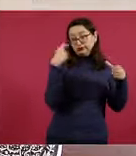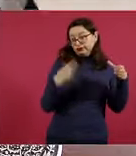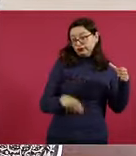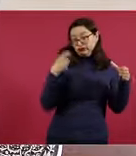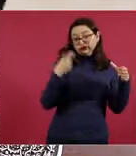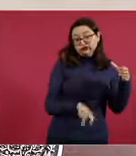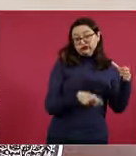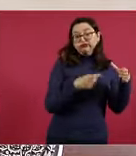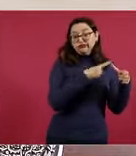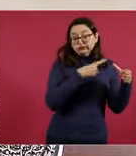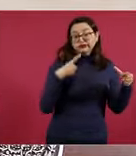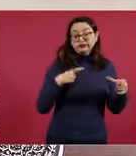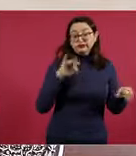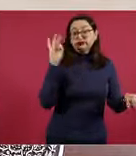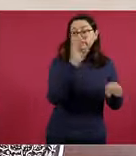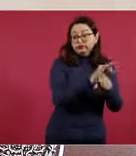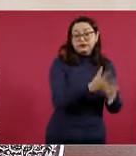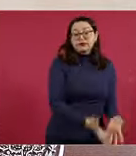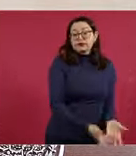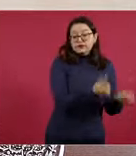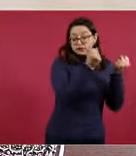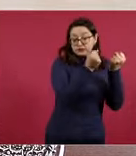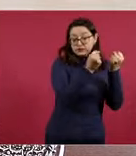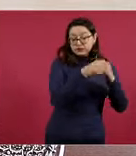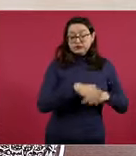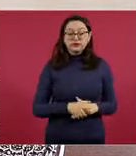a los de arriba